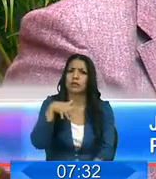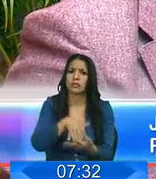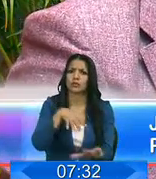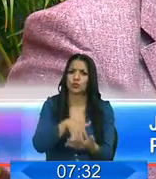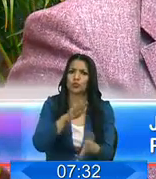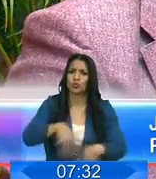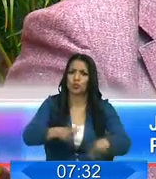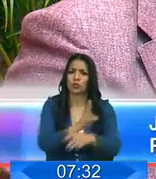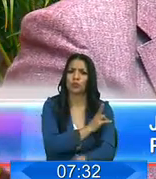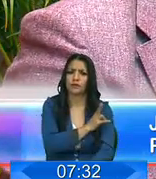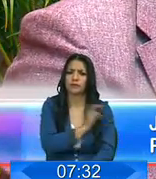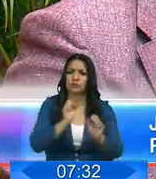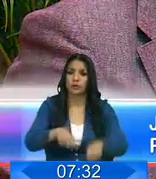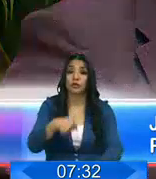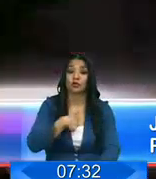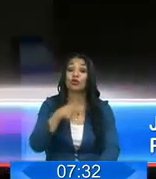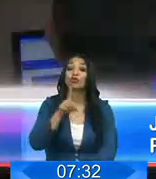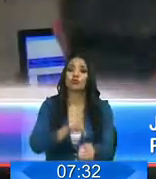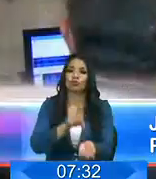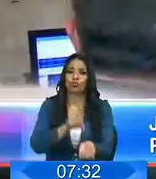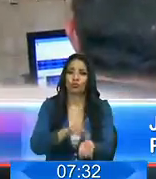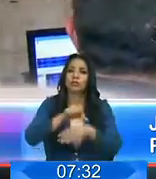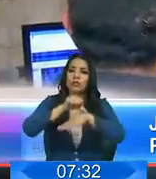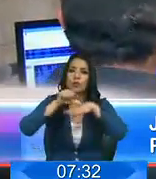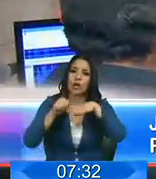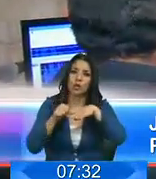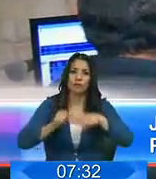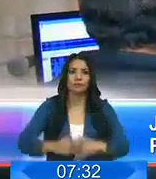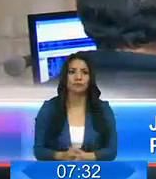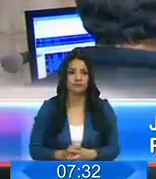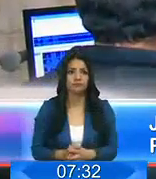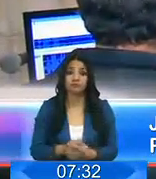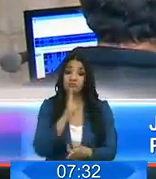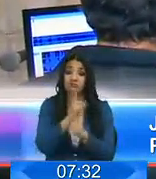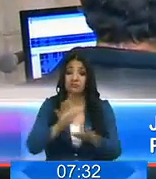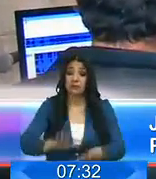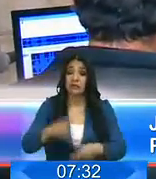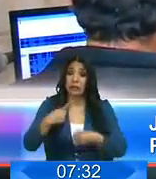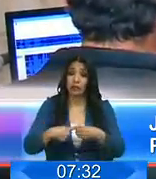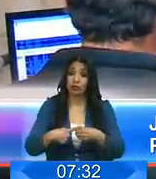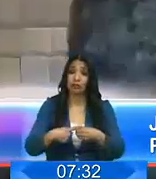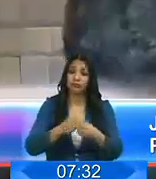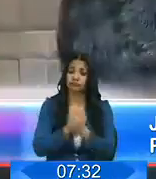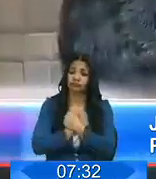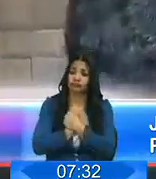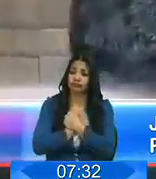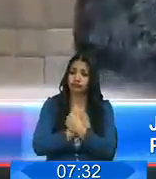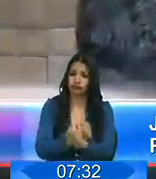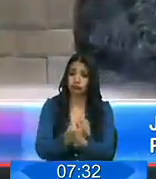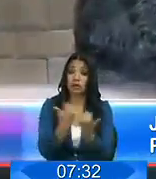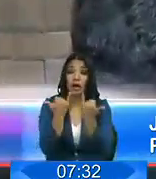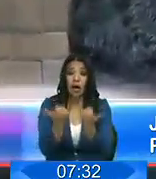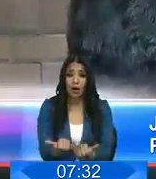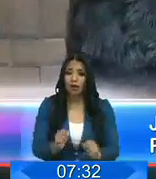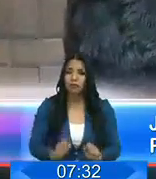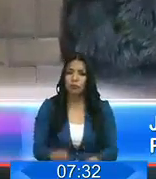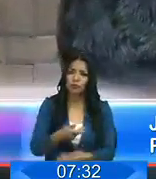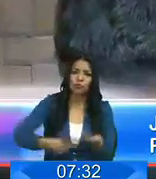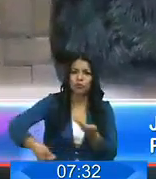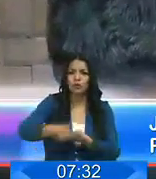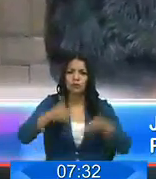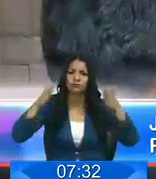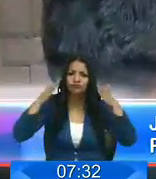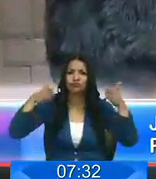aulas universitarias. Soy médico cirujano. Yunda no quiere ser ingrato con la ciudad que le abrió puertas. Cree que es la hora de dar algo a cambio.